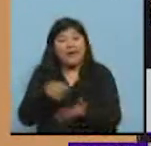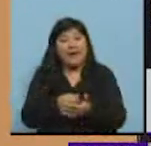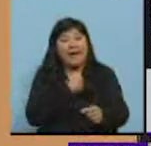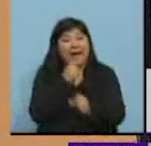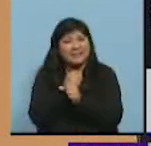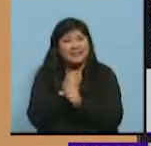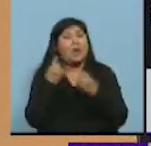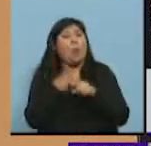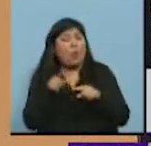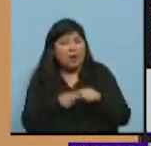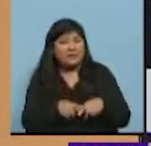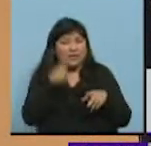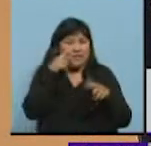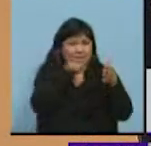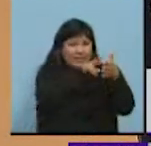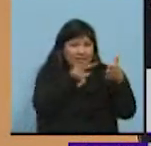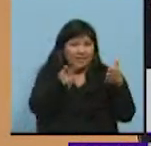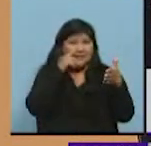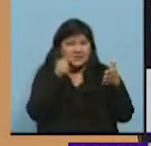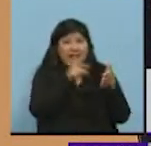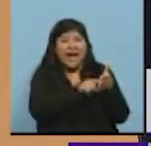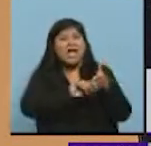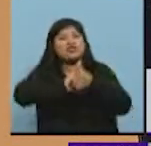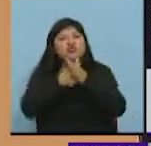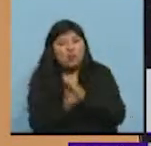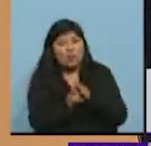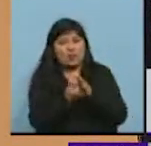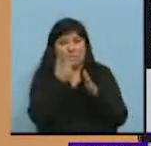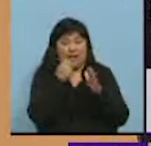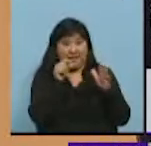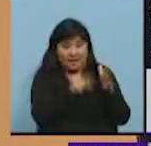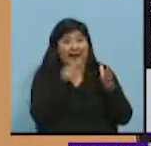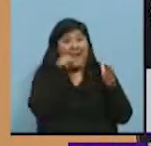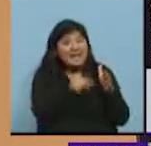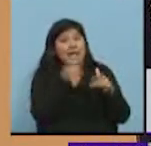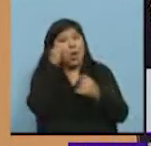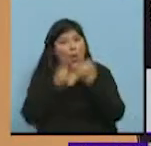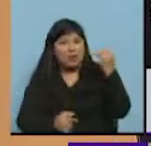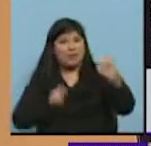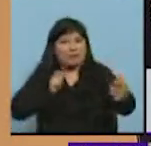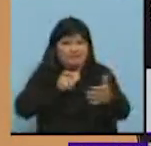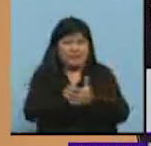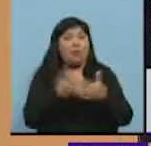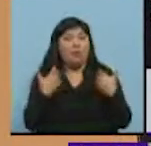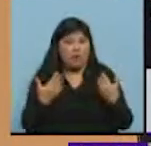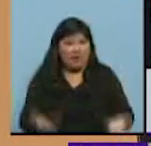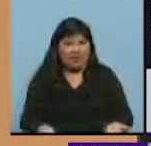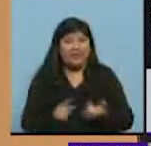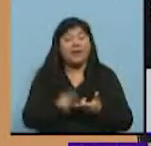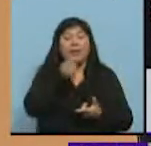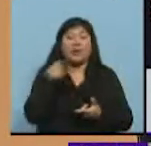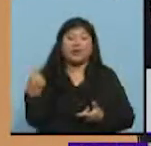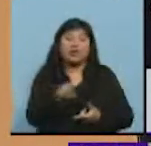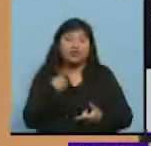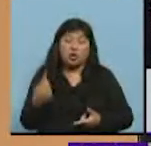es importante que el usuario sepa que toda la comunidad sepa que no solos abonamos un consumo digamos una energía